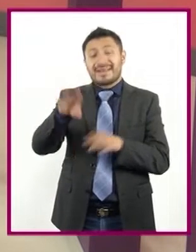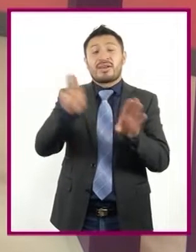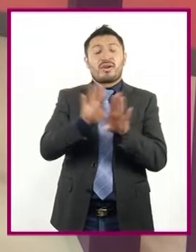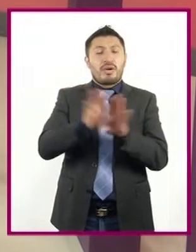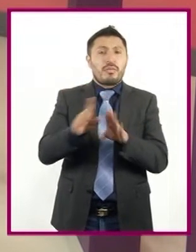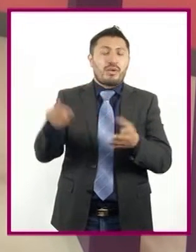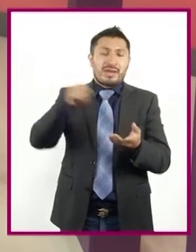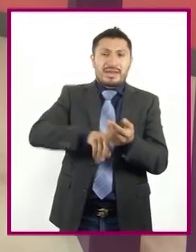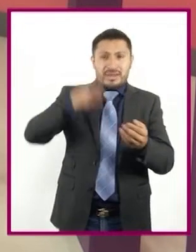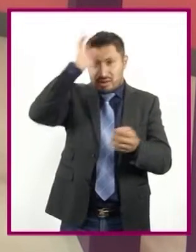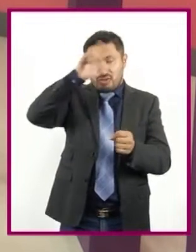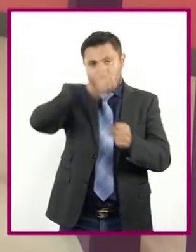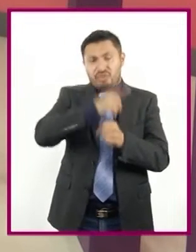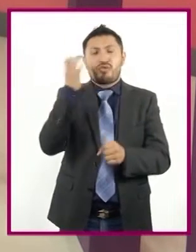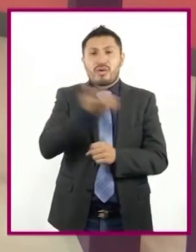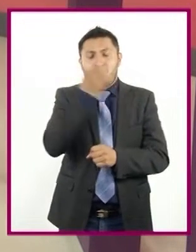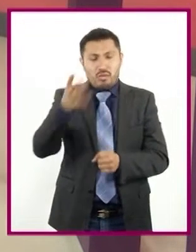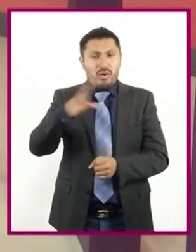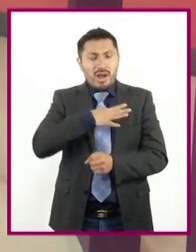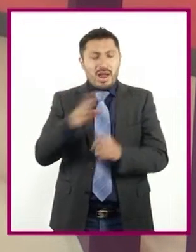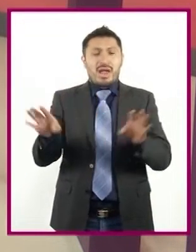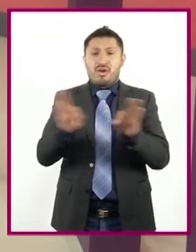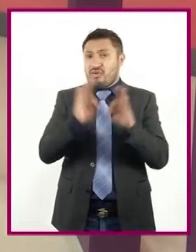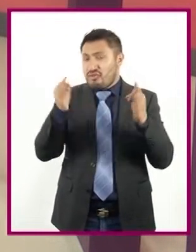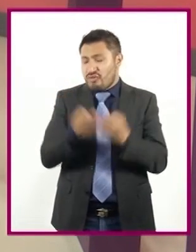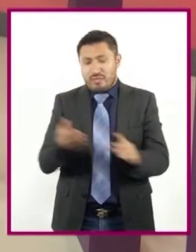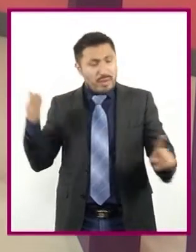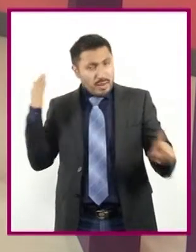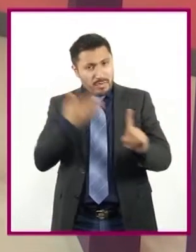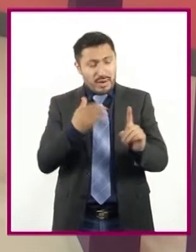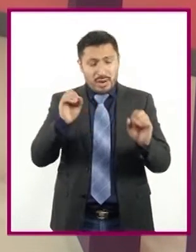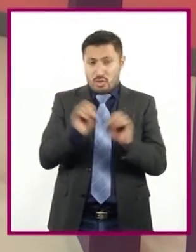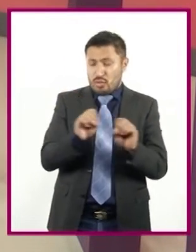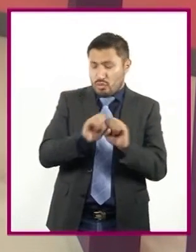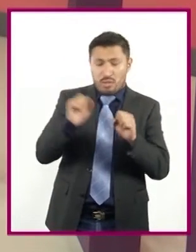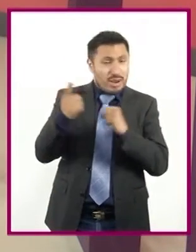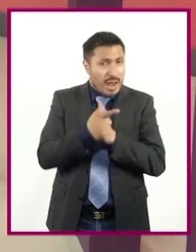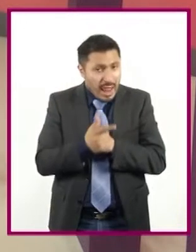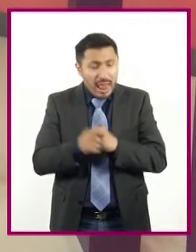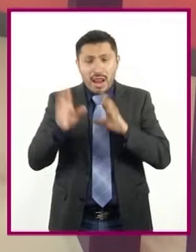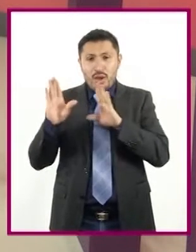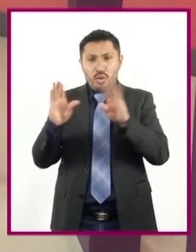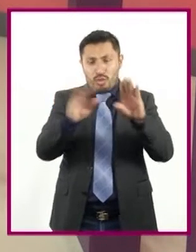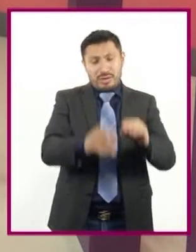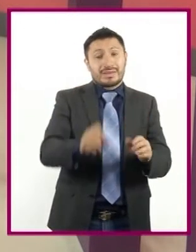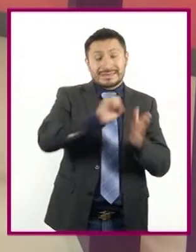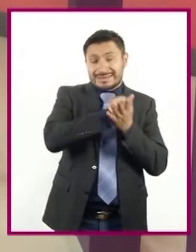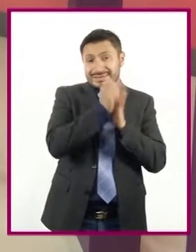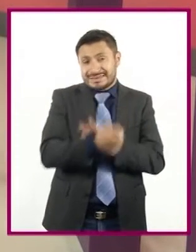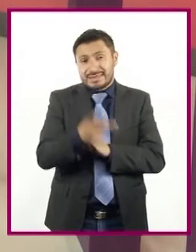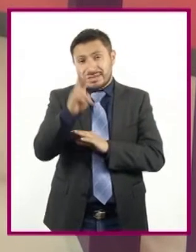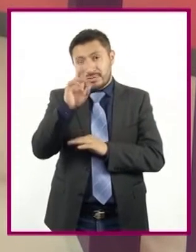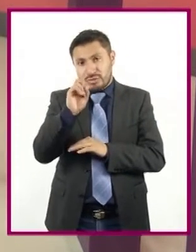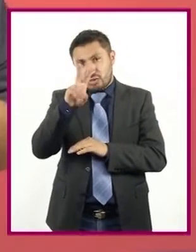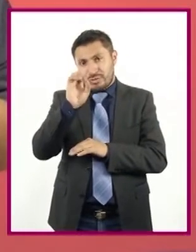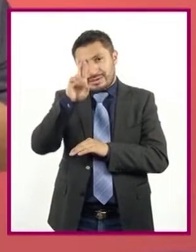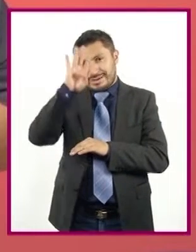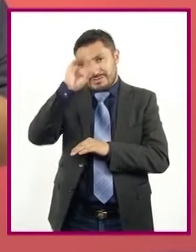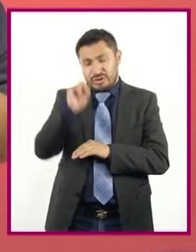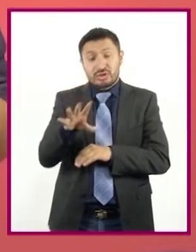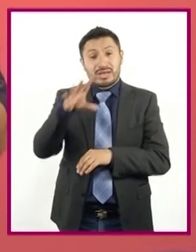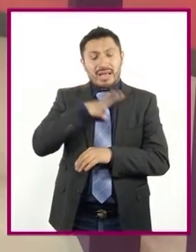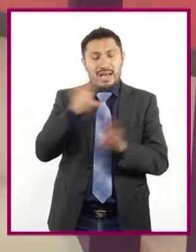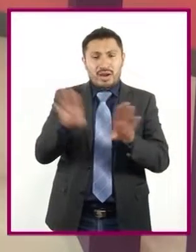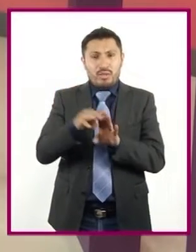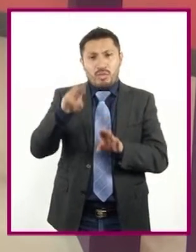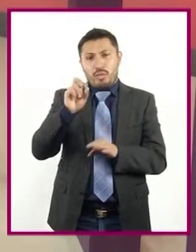a la cultura popular y presentan de forma indirecta una enseñanza. Son sinónimo de los proverbios. Presentan